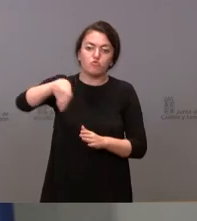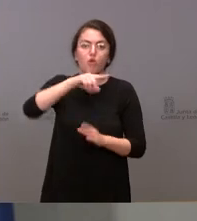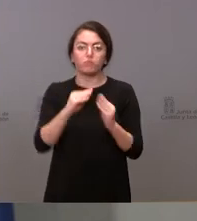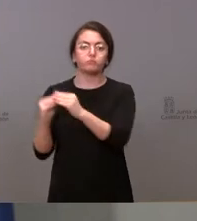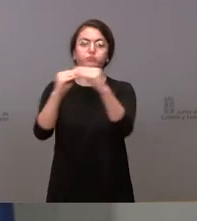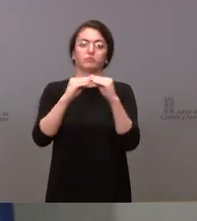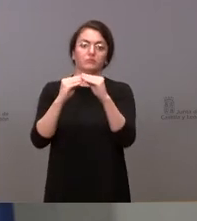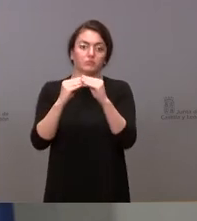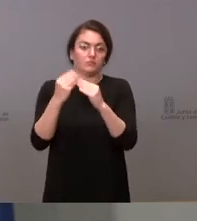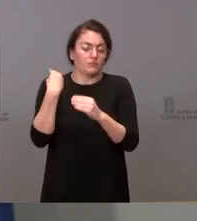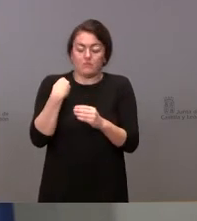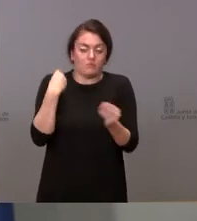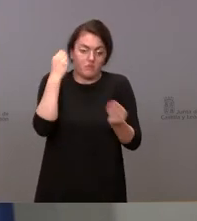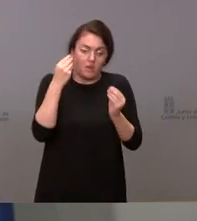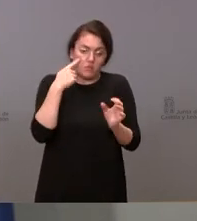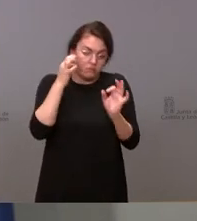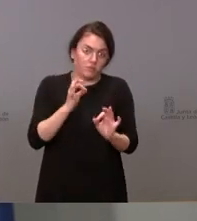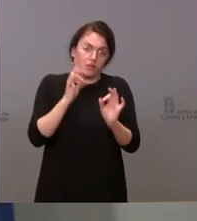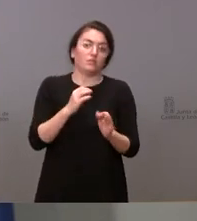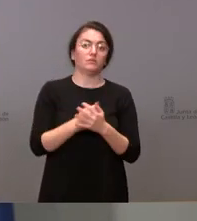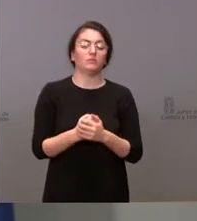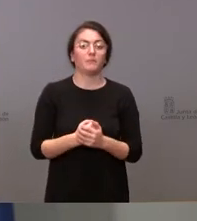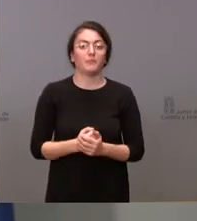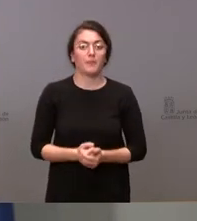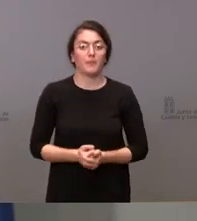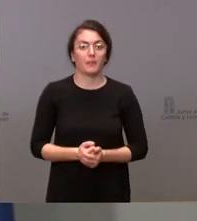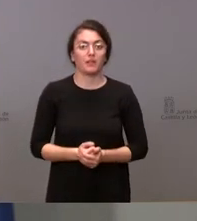esta era nuestra postura y esta sigue siendo nuestra postura.